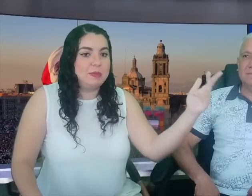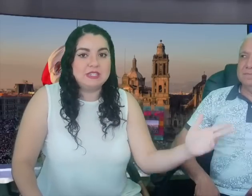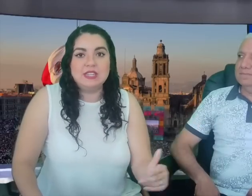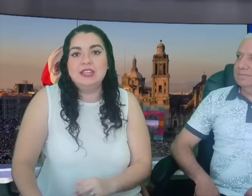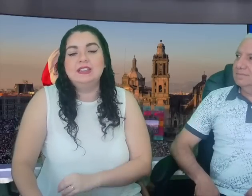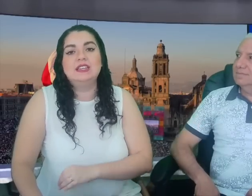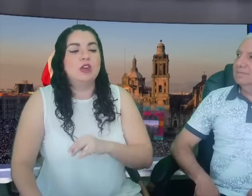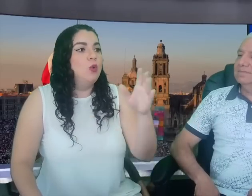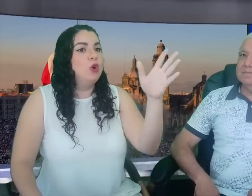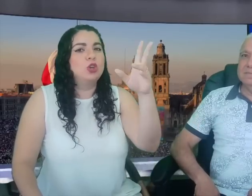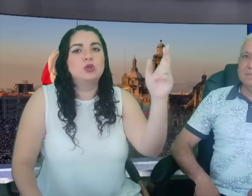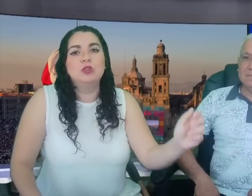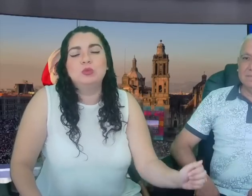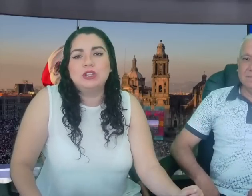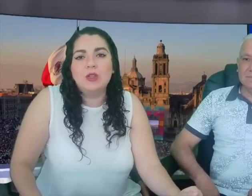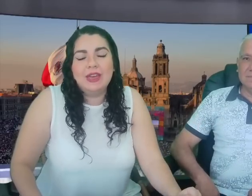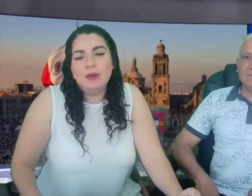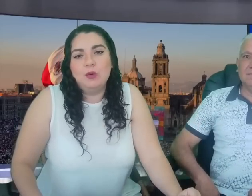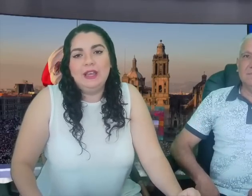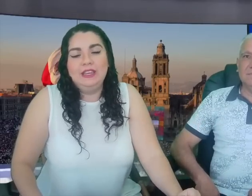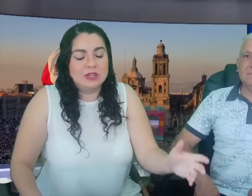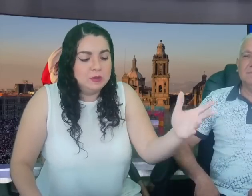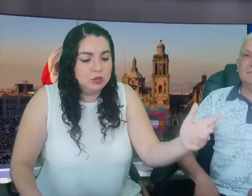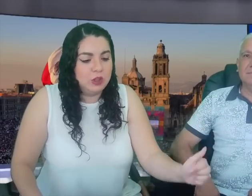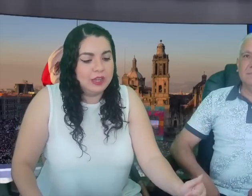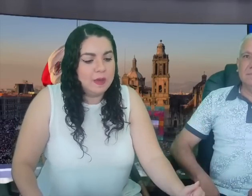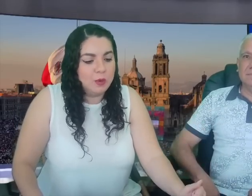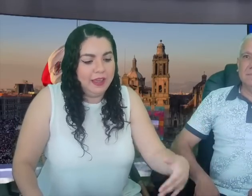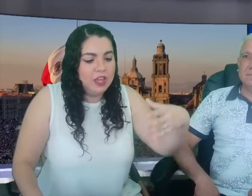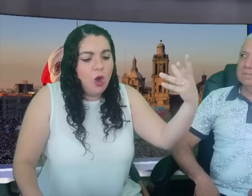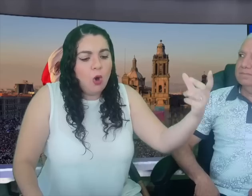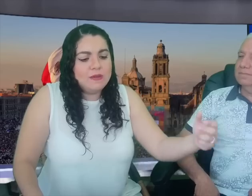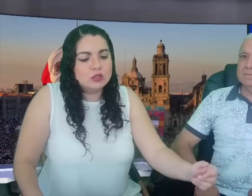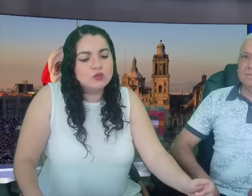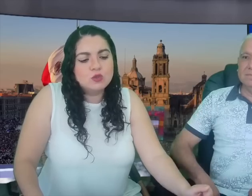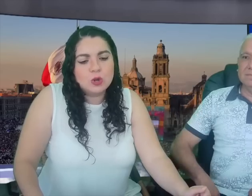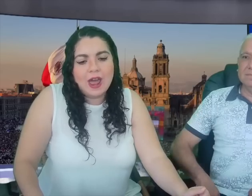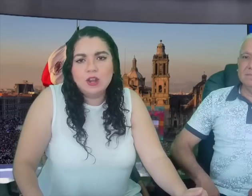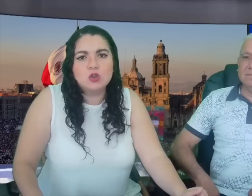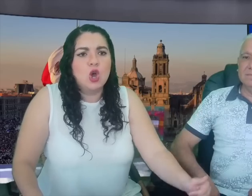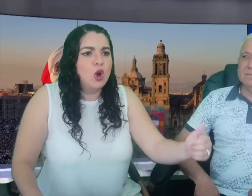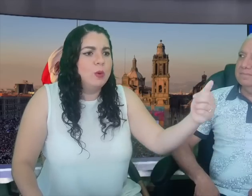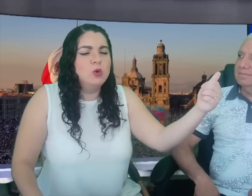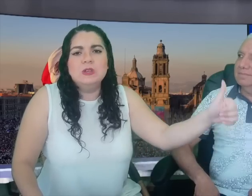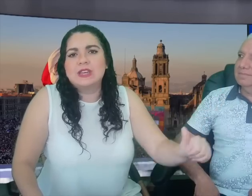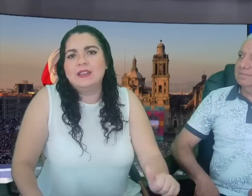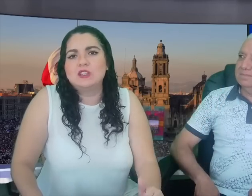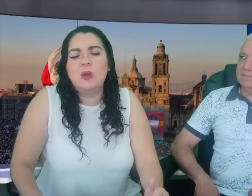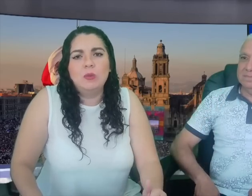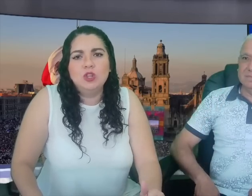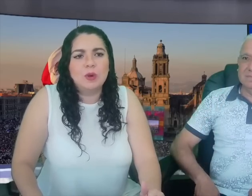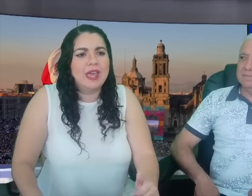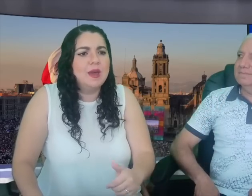los expresidentes uno que otro diputado que anda por ahí o ex diputado que anda por ahí o diversos funcionarios como un luis